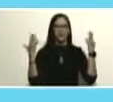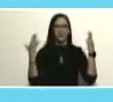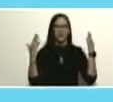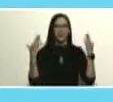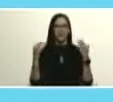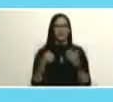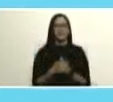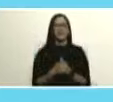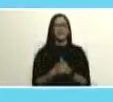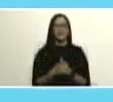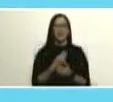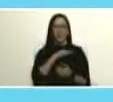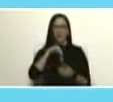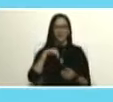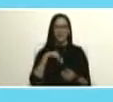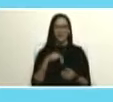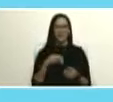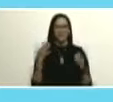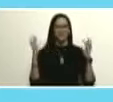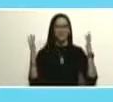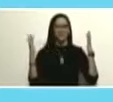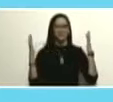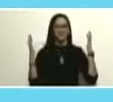La Guayana nuestra.